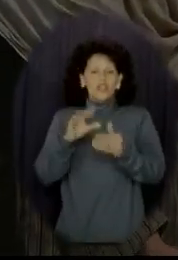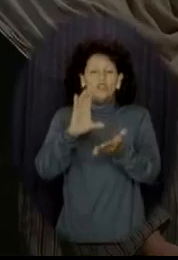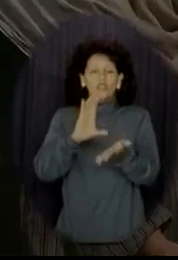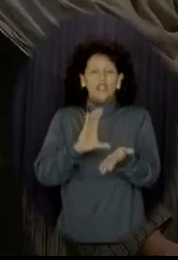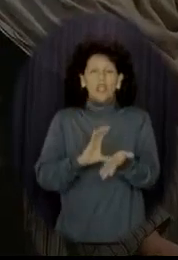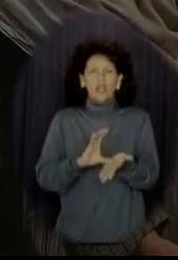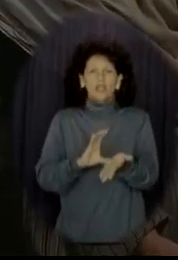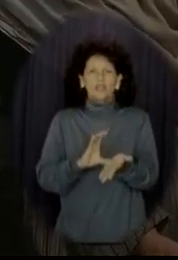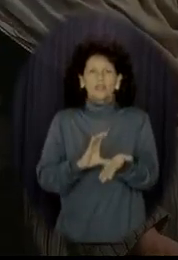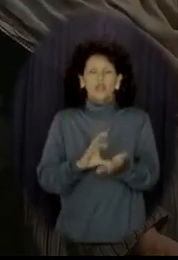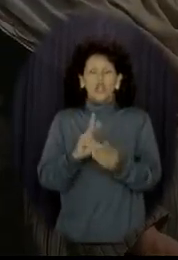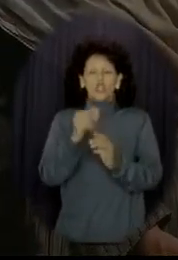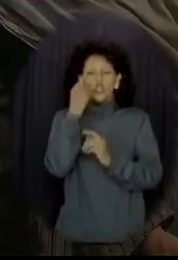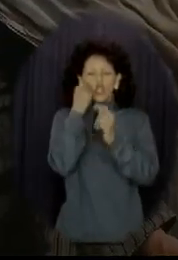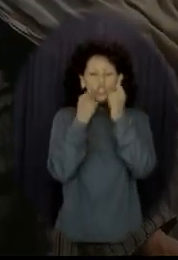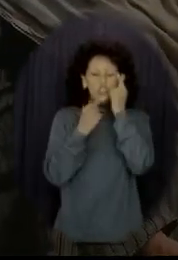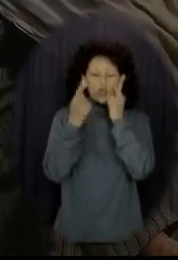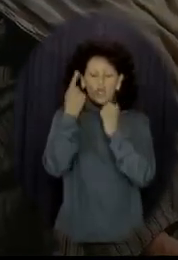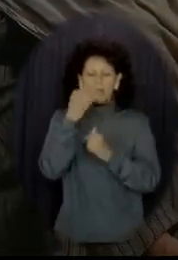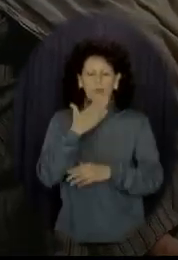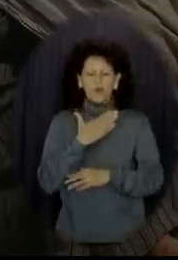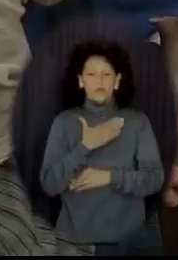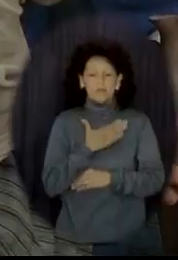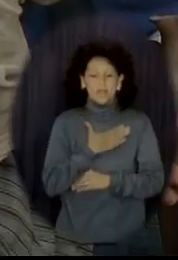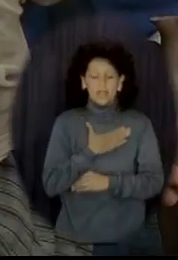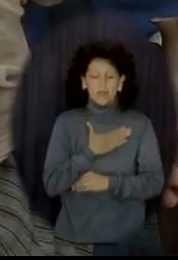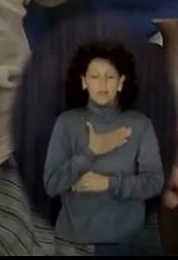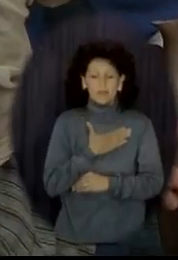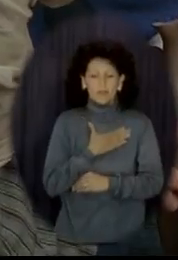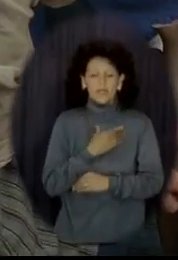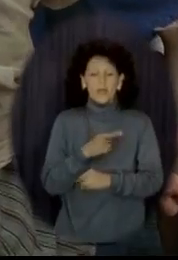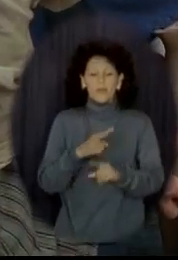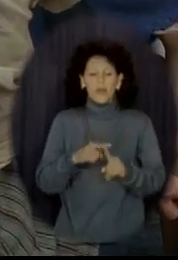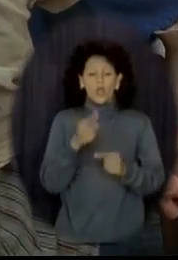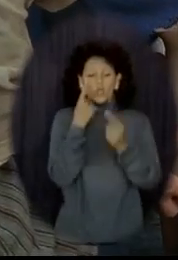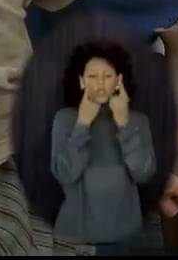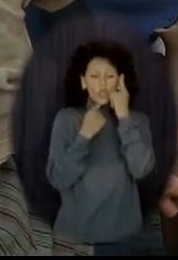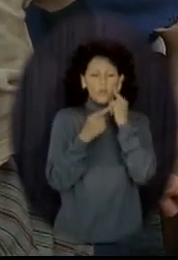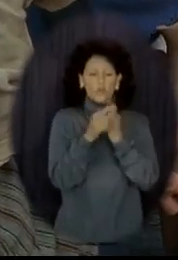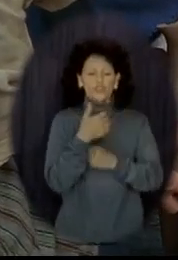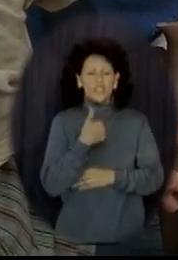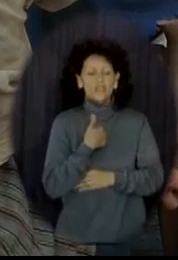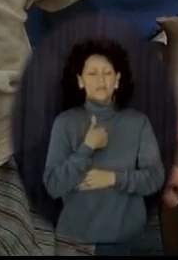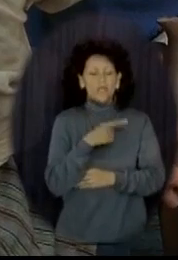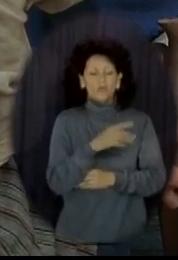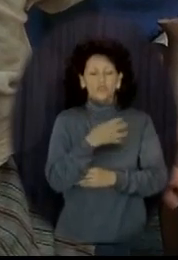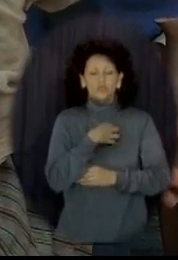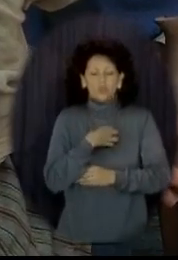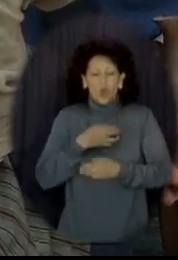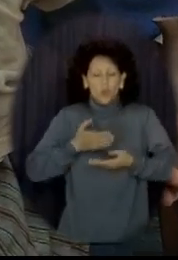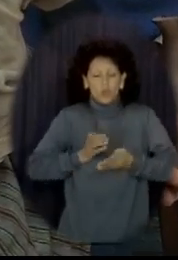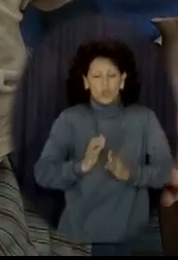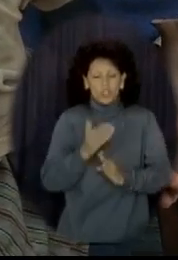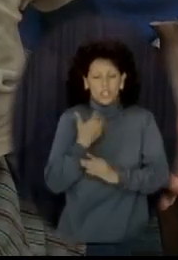Mujeres de Jerusalén, no lloren por mí, sino por ustedes mismas y por sus hijos.